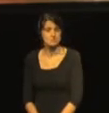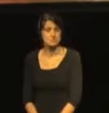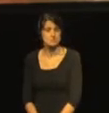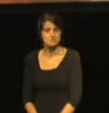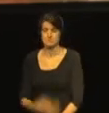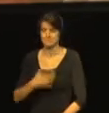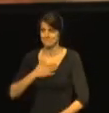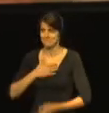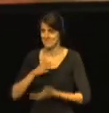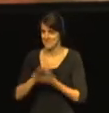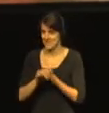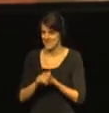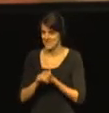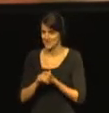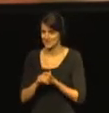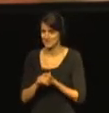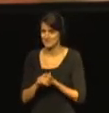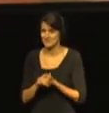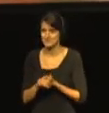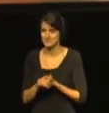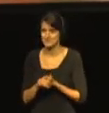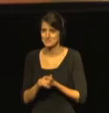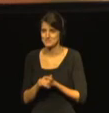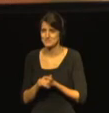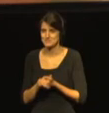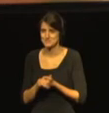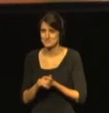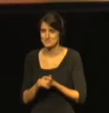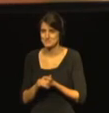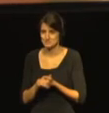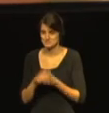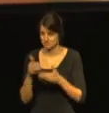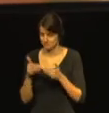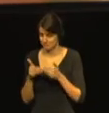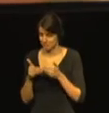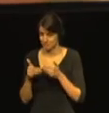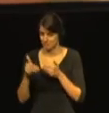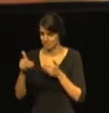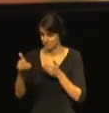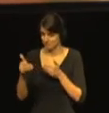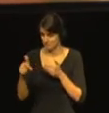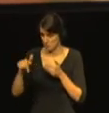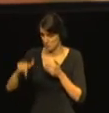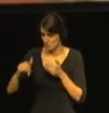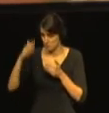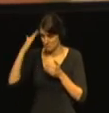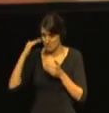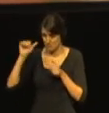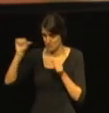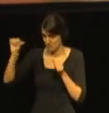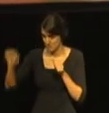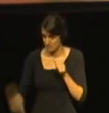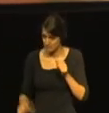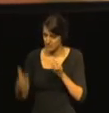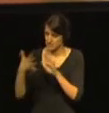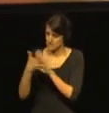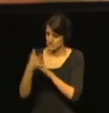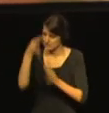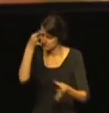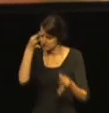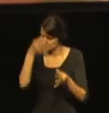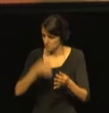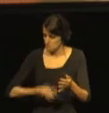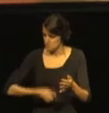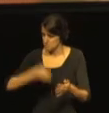en las próximas horas os hablarán con más detalles sobre este proyecto y cómo lo realizamos y cuáles son